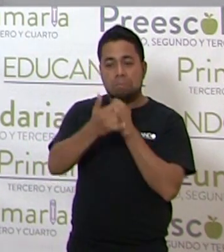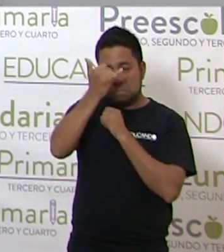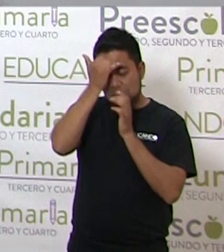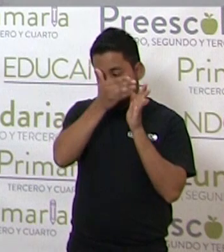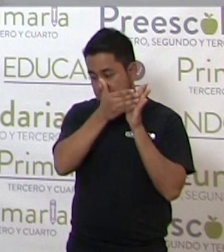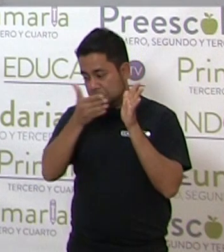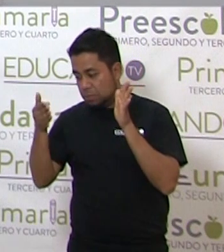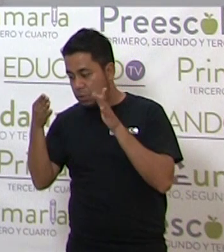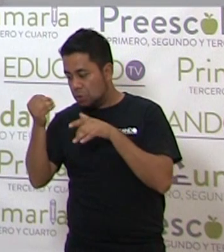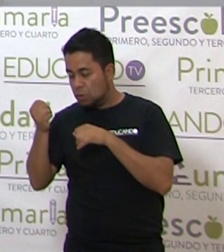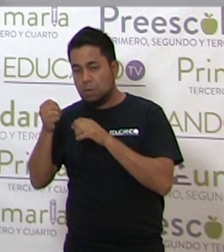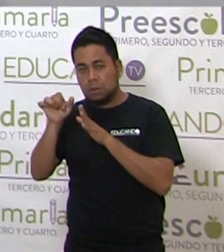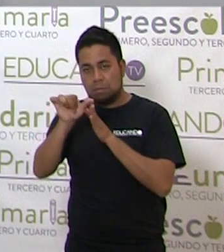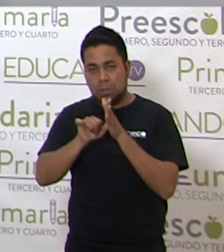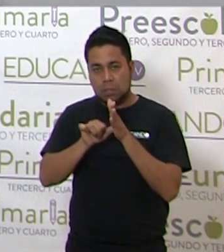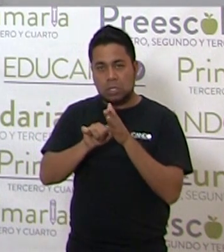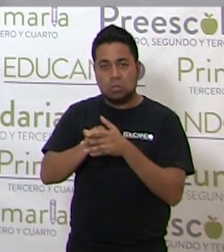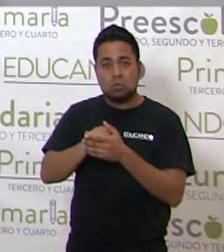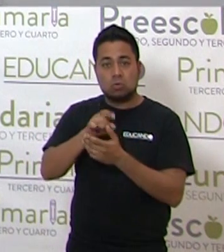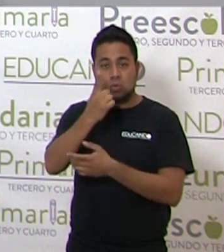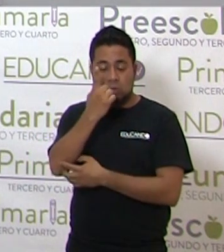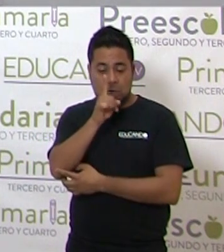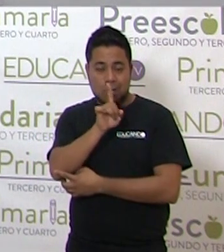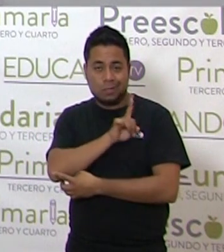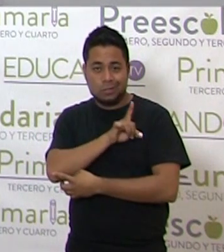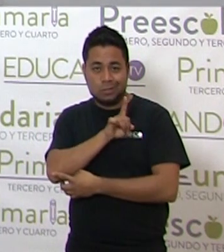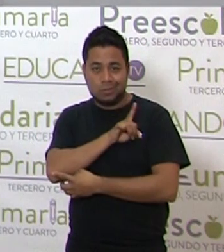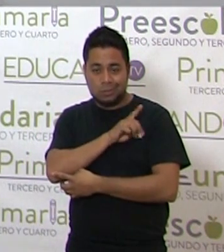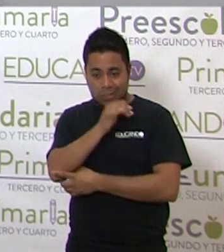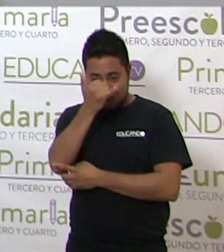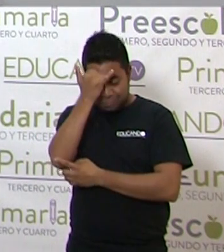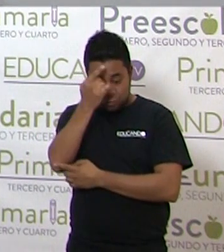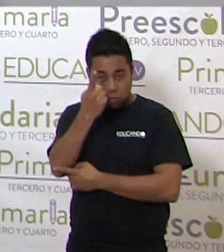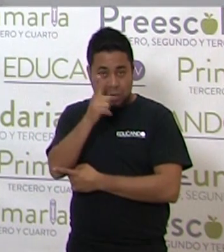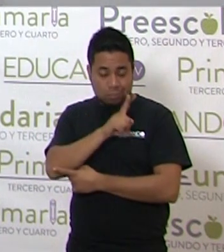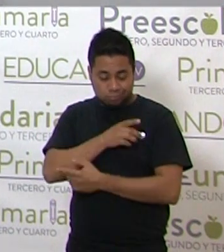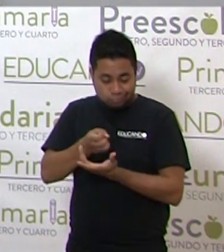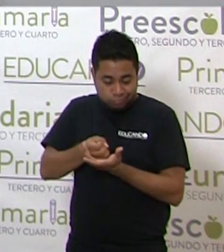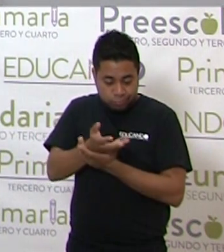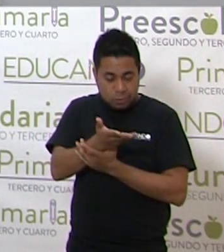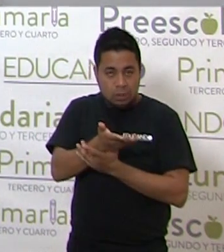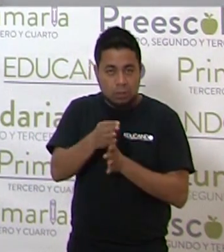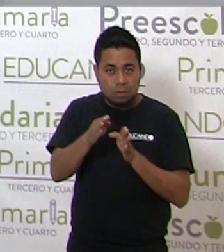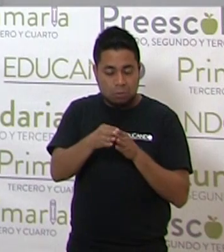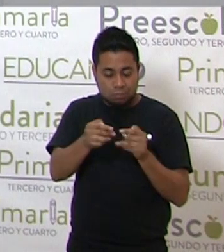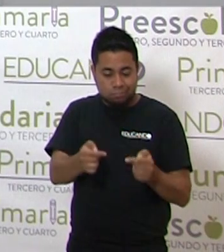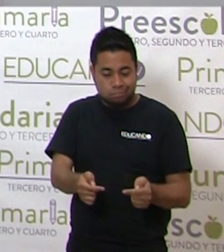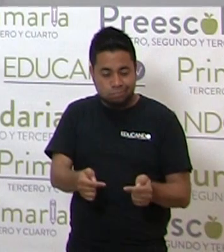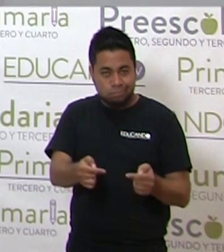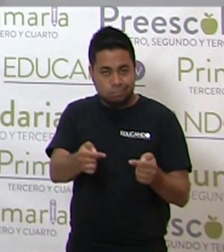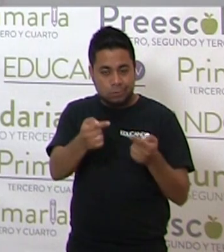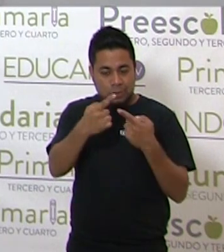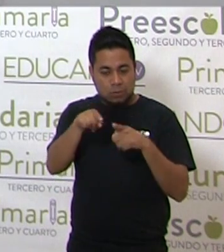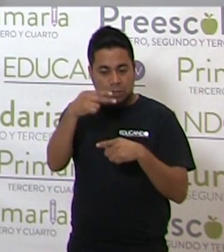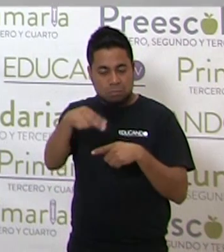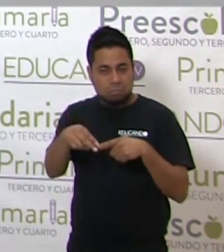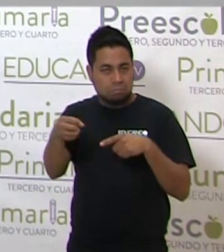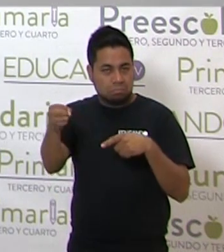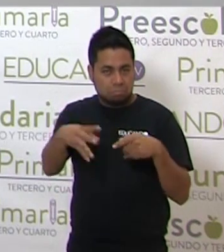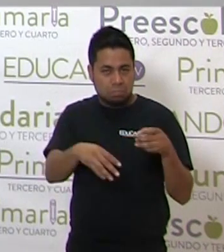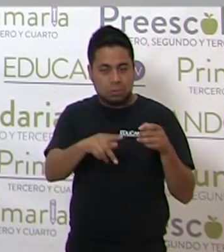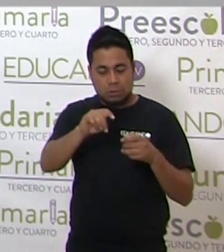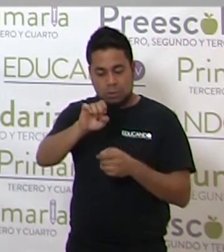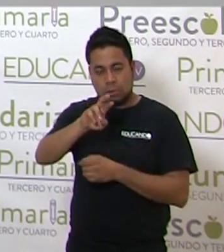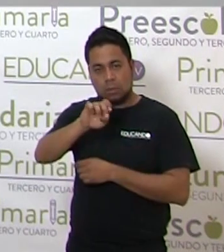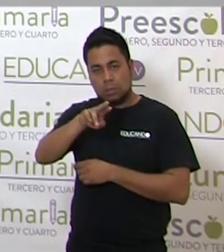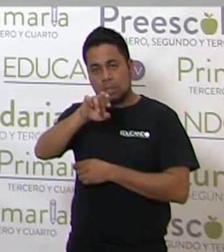el cual da a luz una sola cría que, según su etapa de desarrollo, recibe nombres distintos: